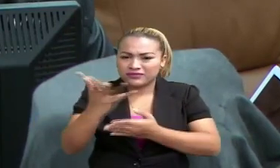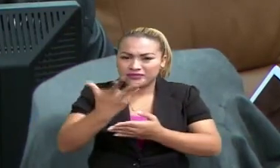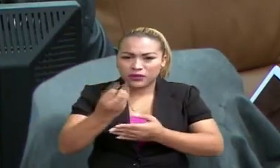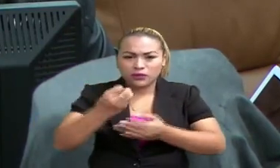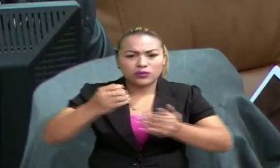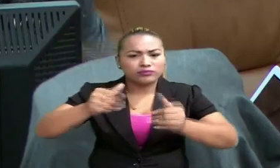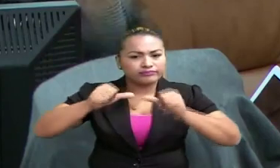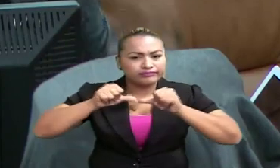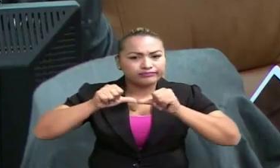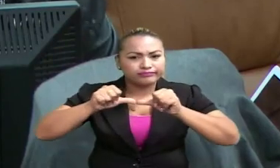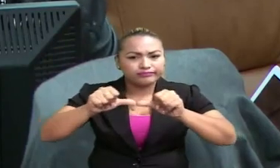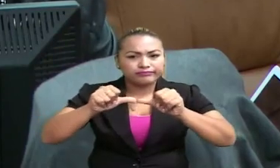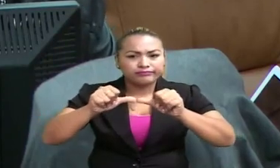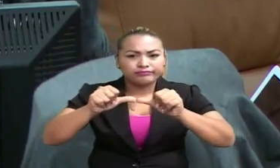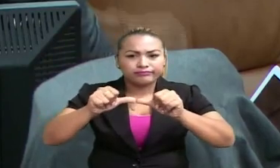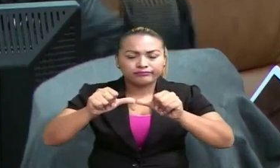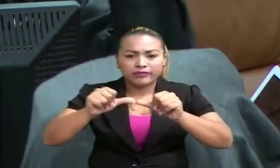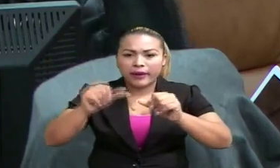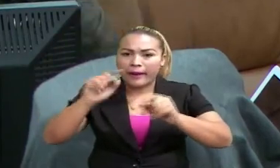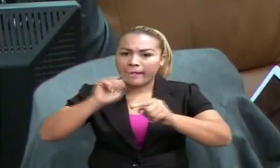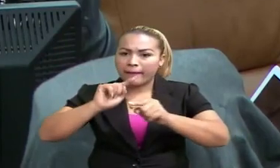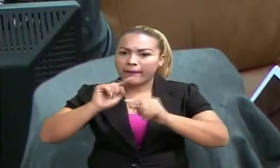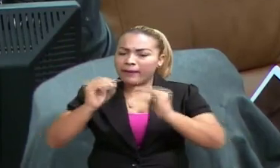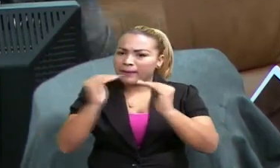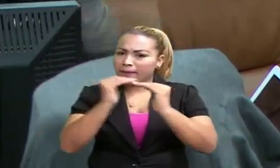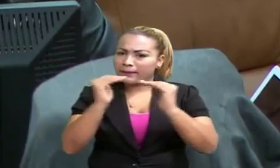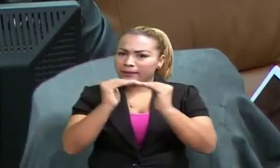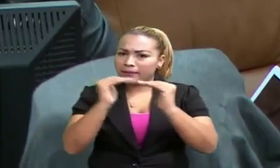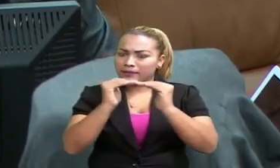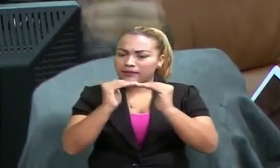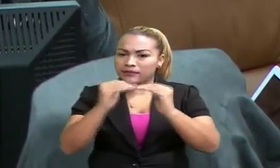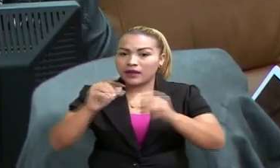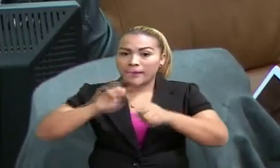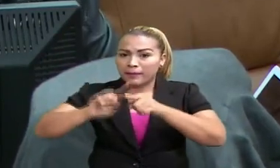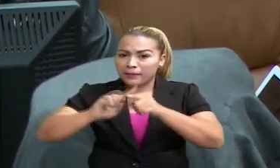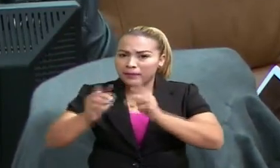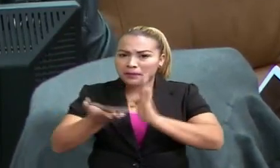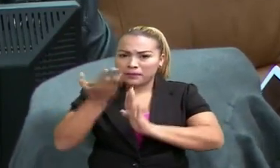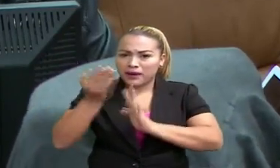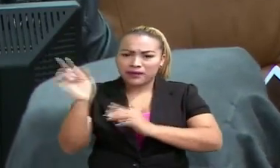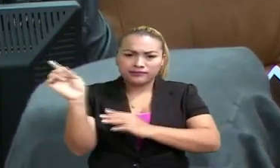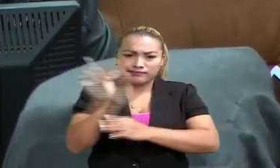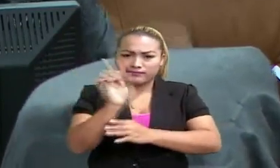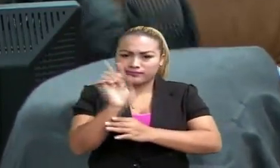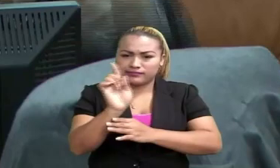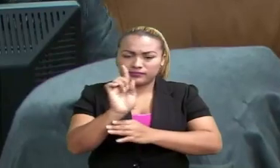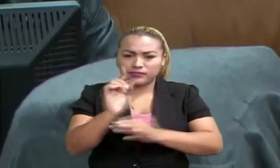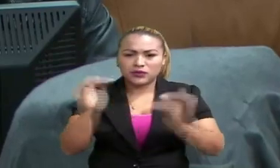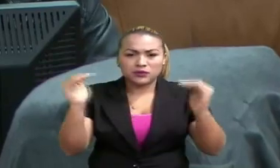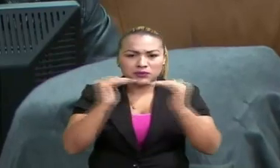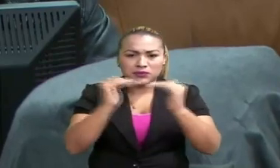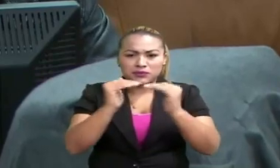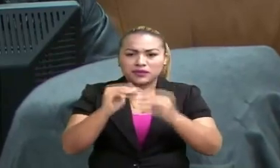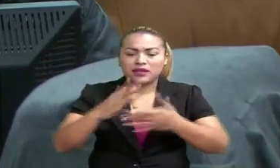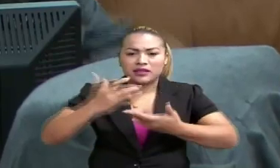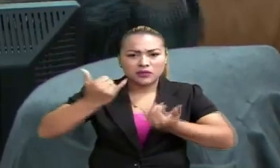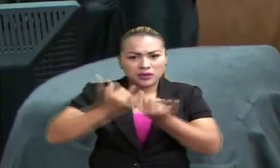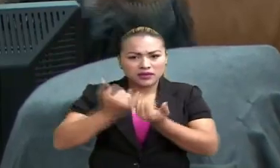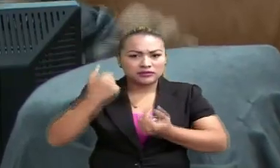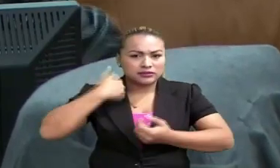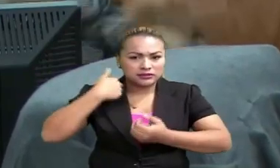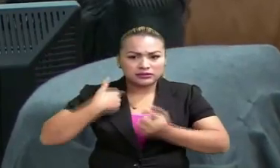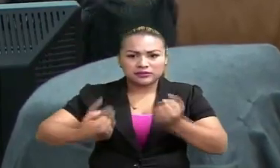sigan exentos como hasta la fecha lo ha mantenido el Gobierno de Reconciliación y Unidad Nacional,